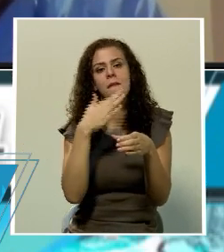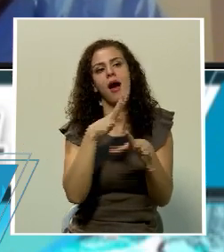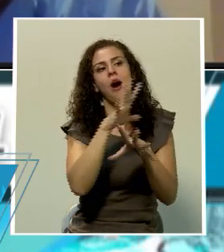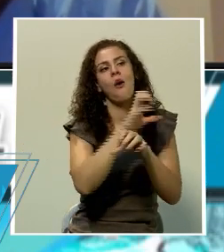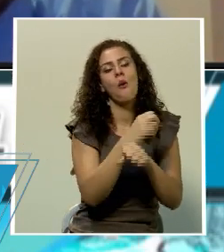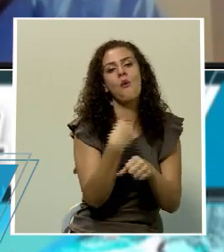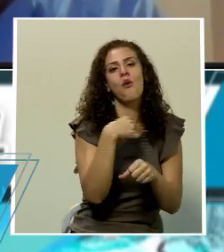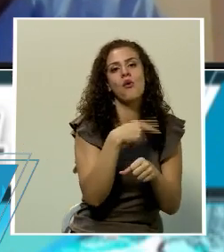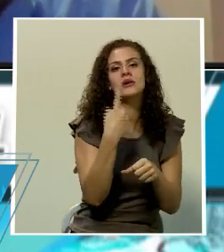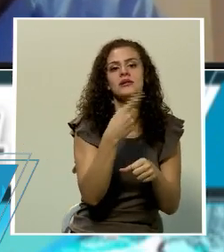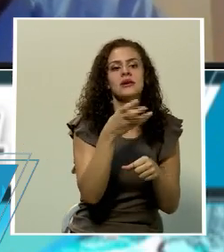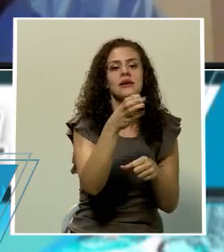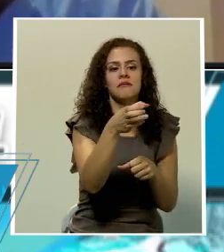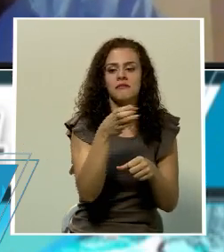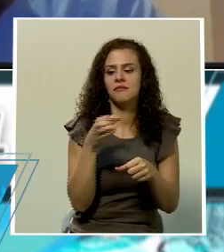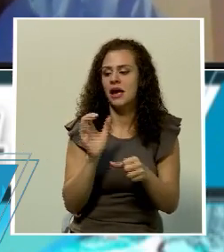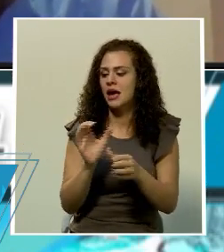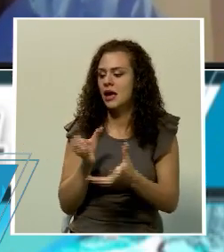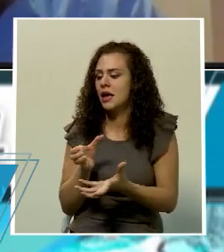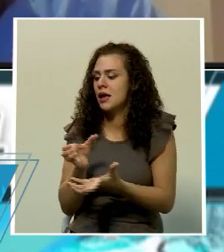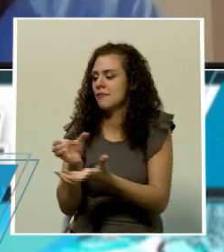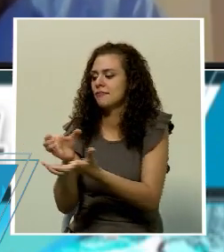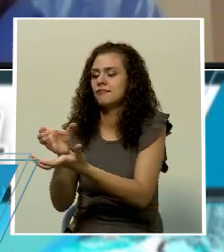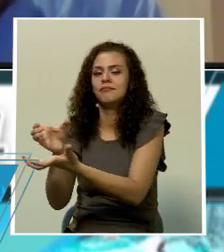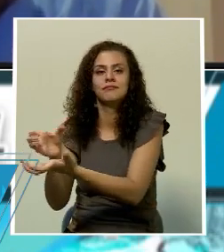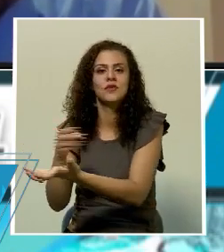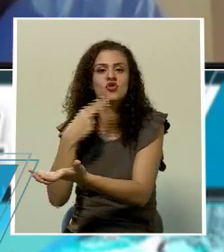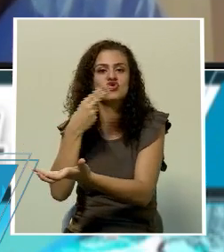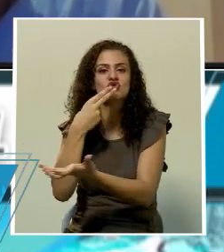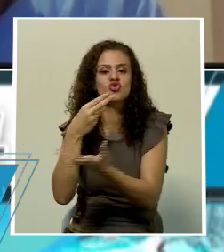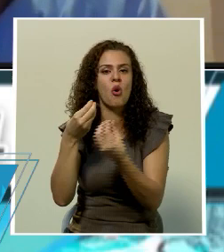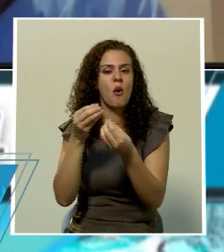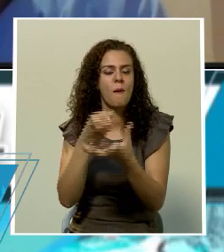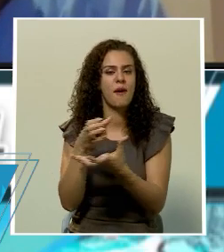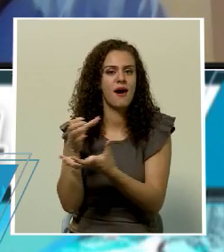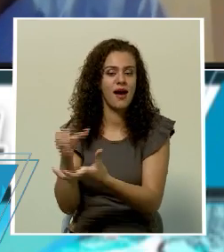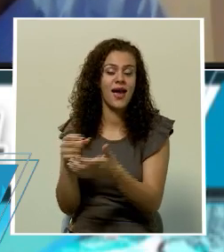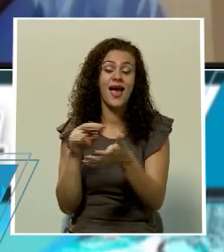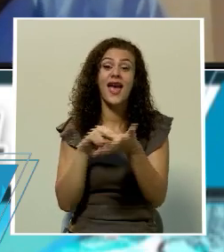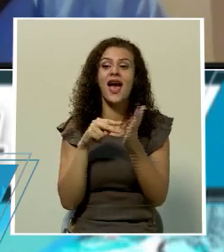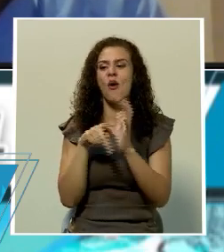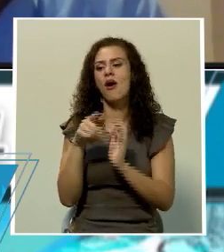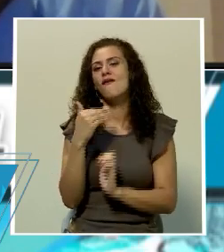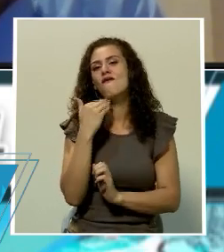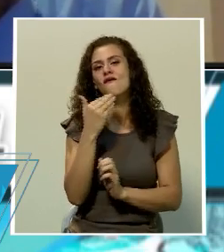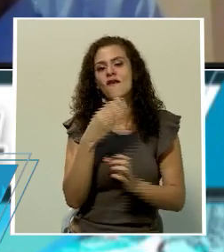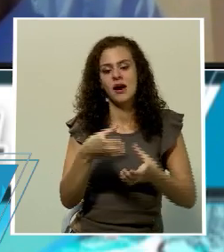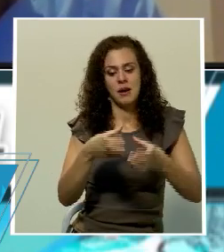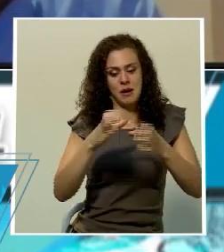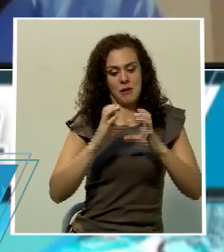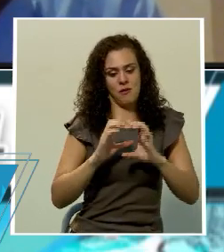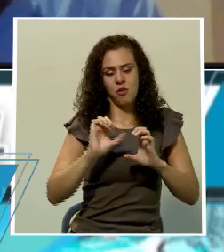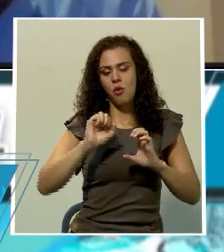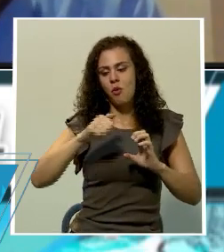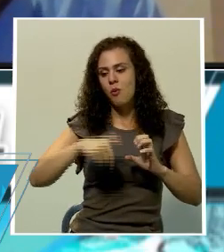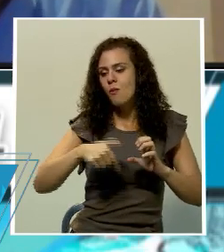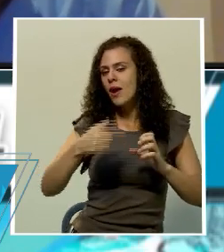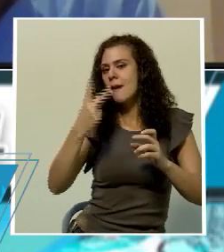mala costumbre también es colocársela a los niños, esas sopitas de estereofón. Y entonces fácilmente se vierte sobre los